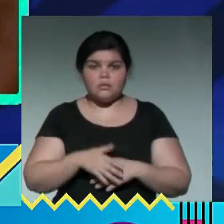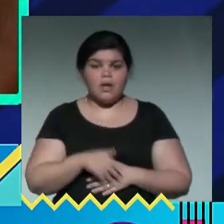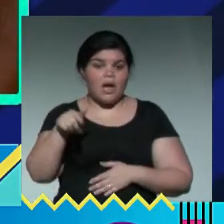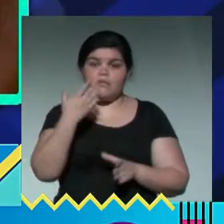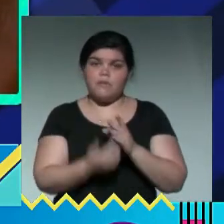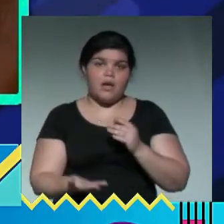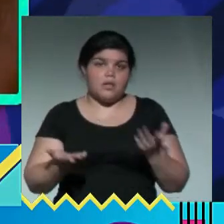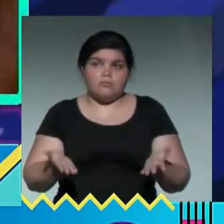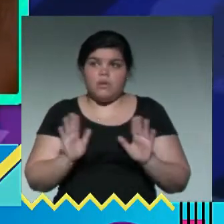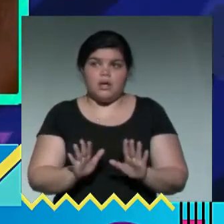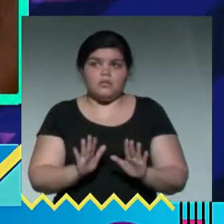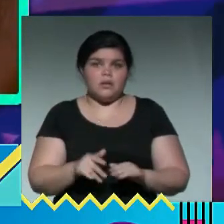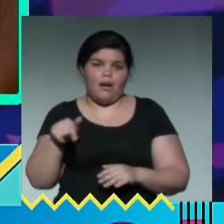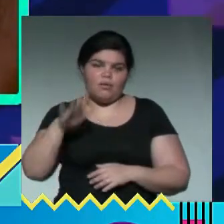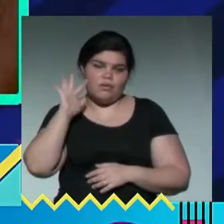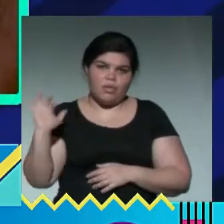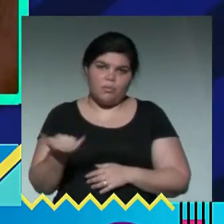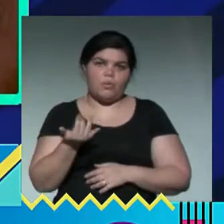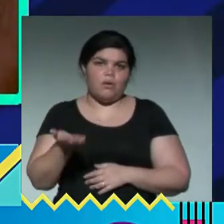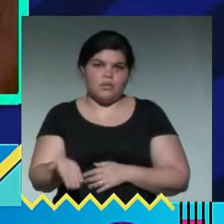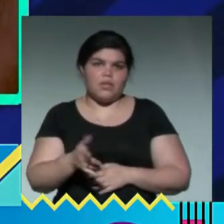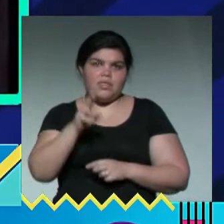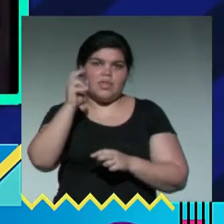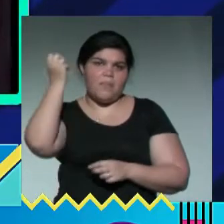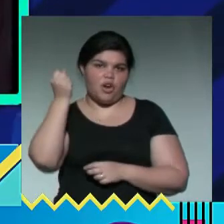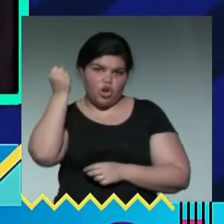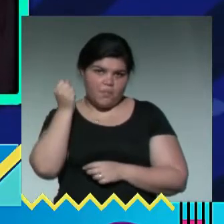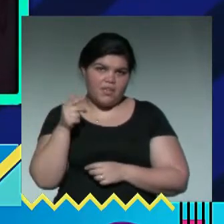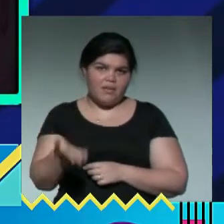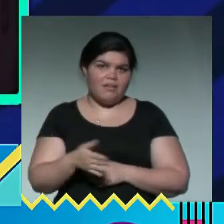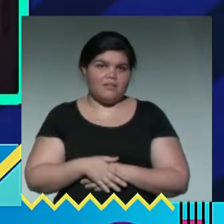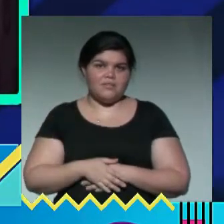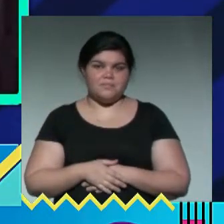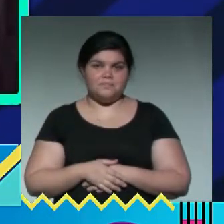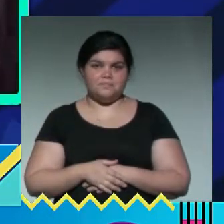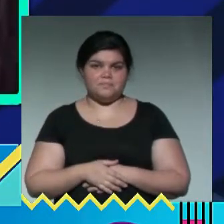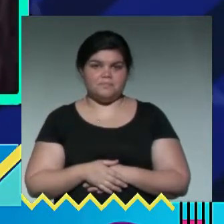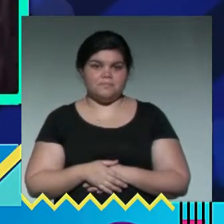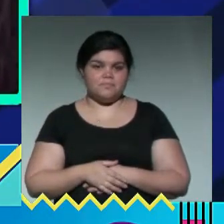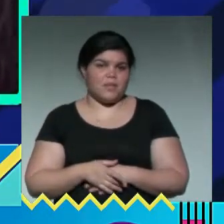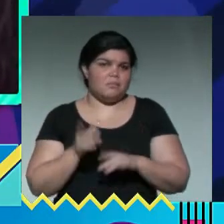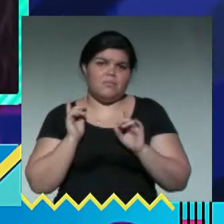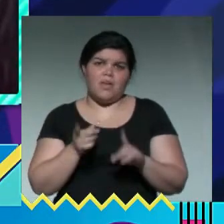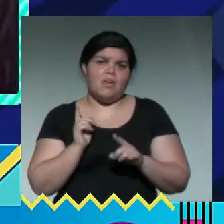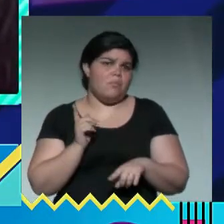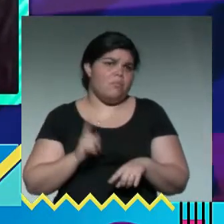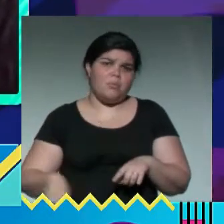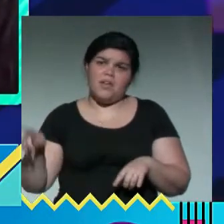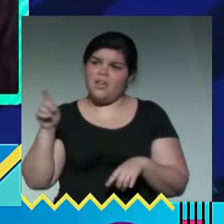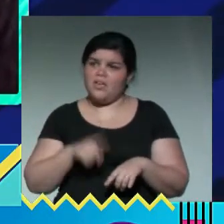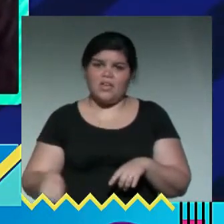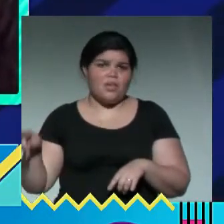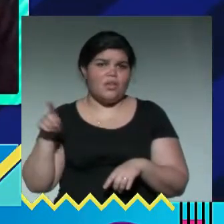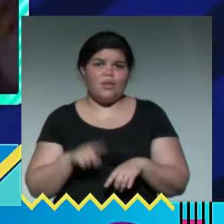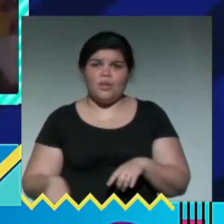Bueno, hoy por hoy lo estamos viendo en el tema económico, ¿no? Caer siempre en las mismas situaciones que decimos, bueno, pero esta película ya la